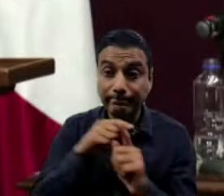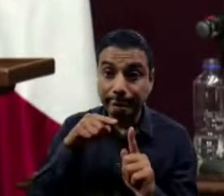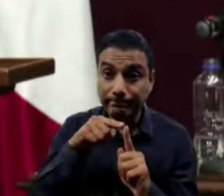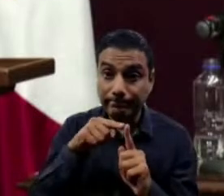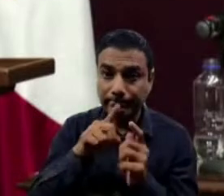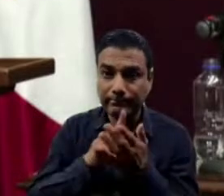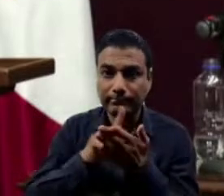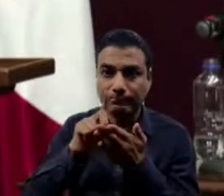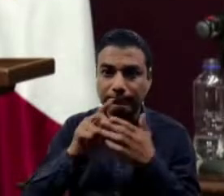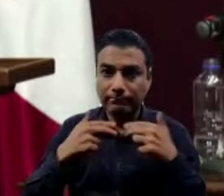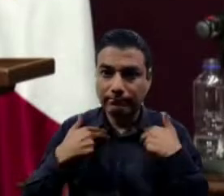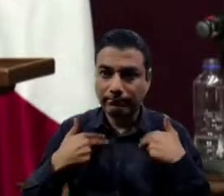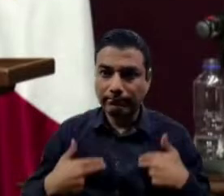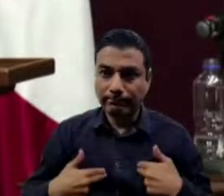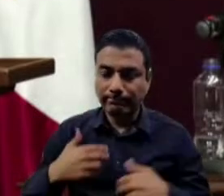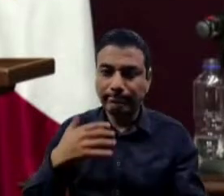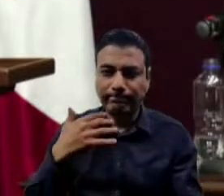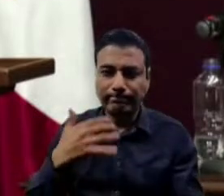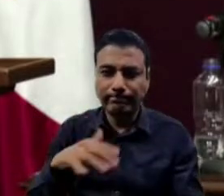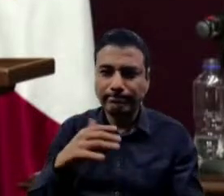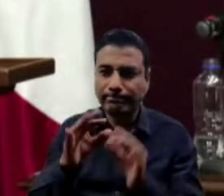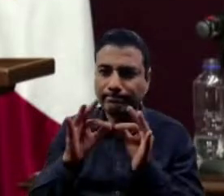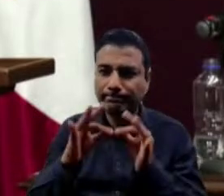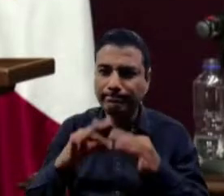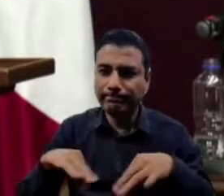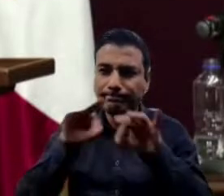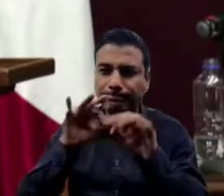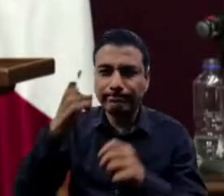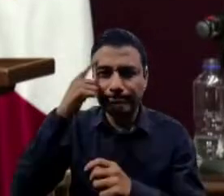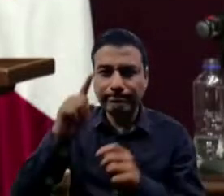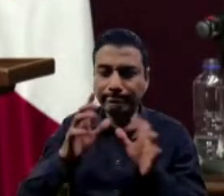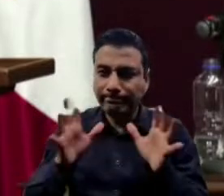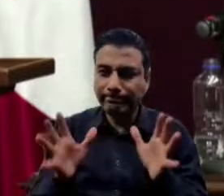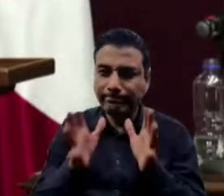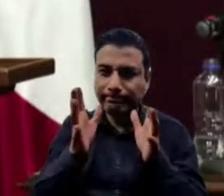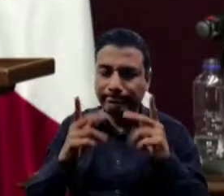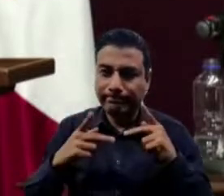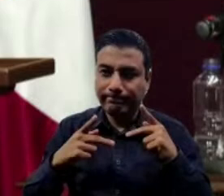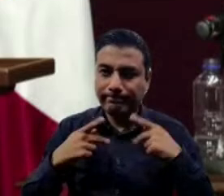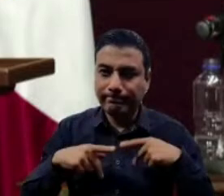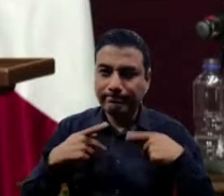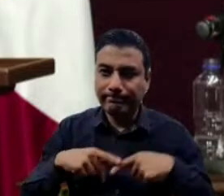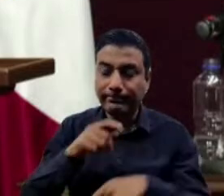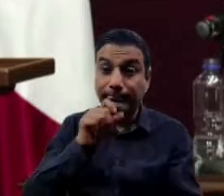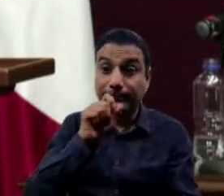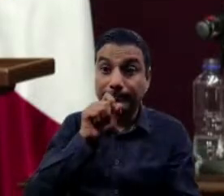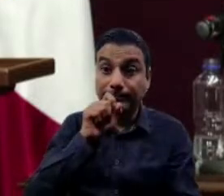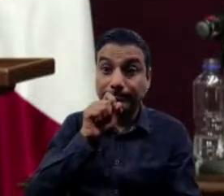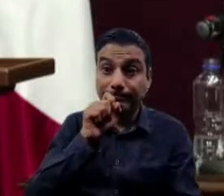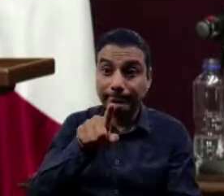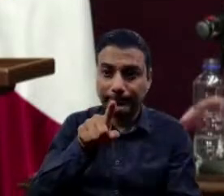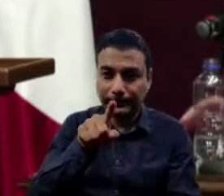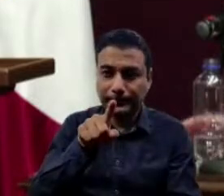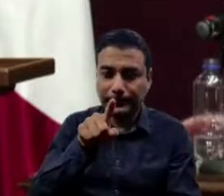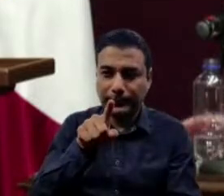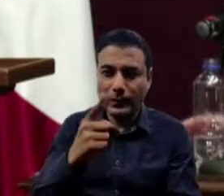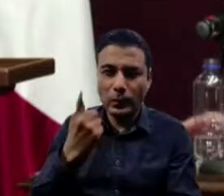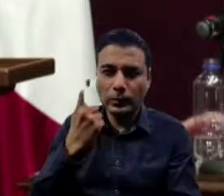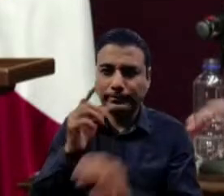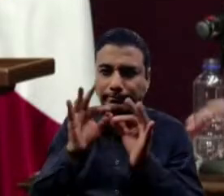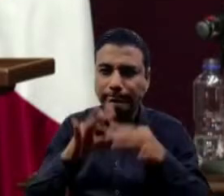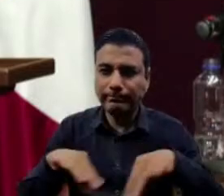un imprescindible motor del desarrollo social y uno de los instrumentos más eficaces para reducir la